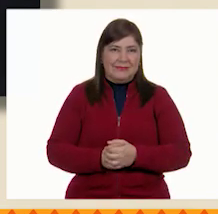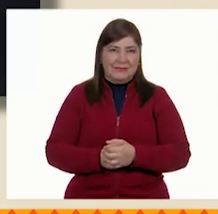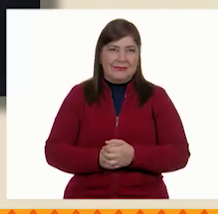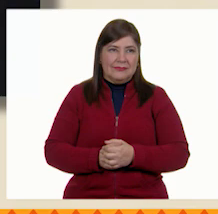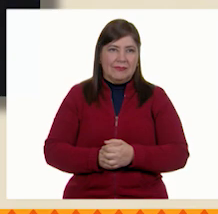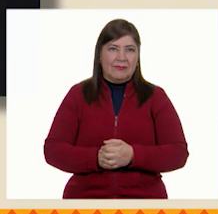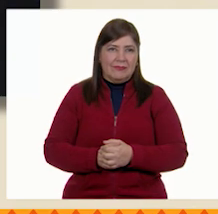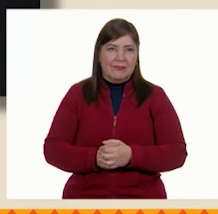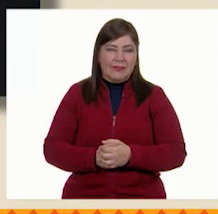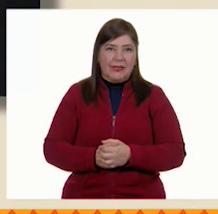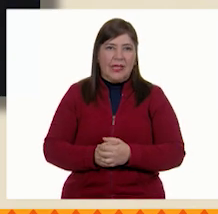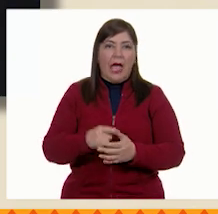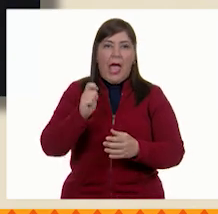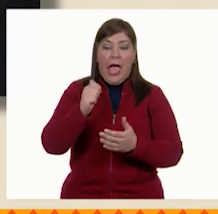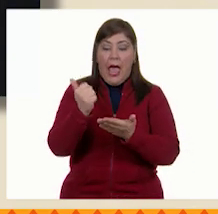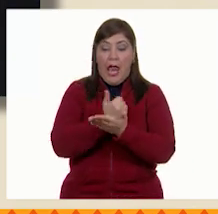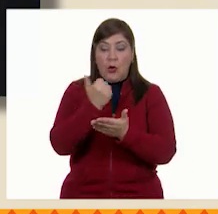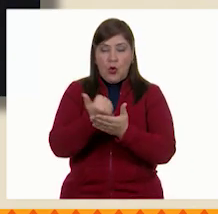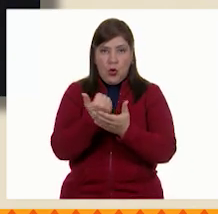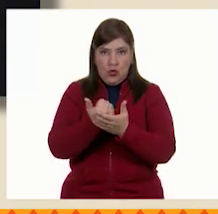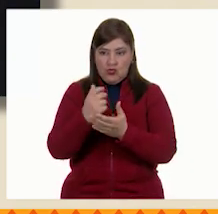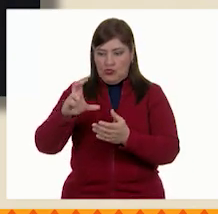Llena el calcetín con el arroz.